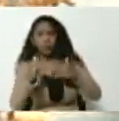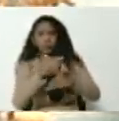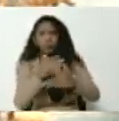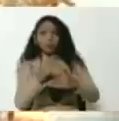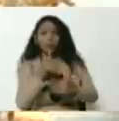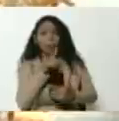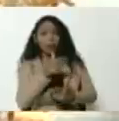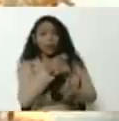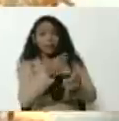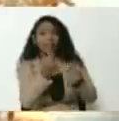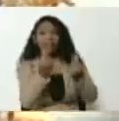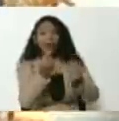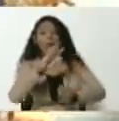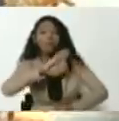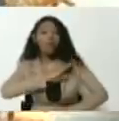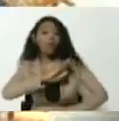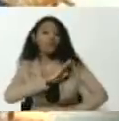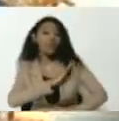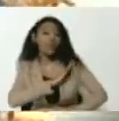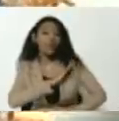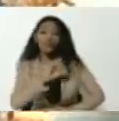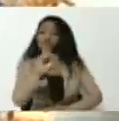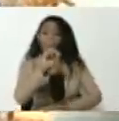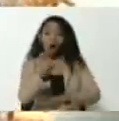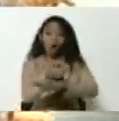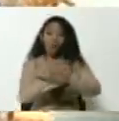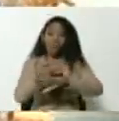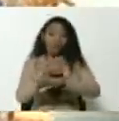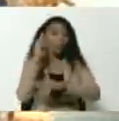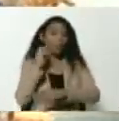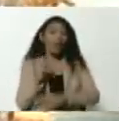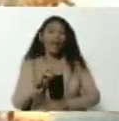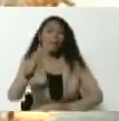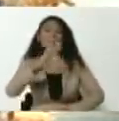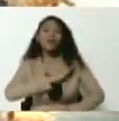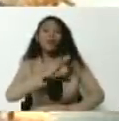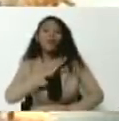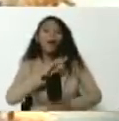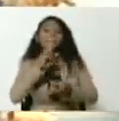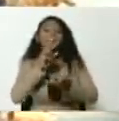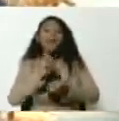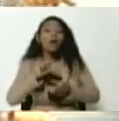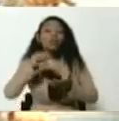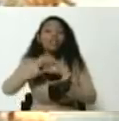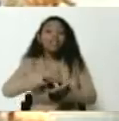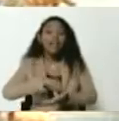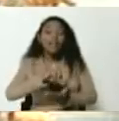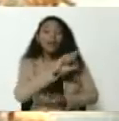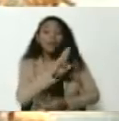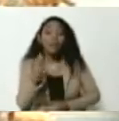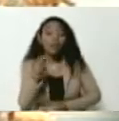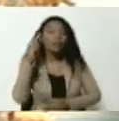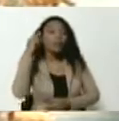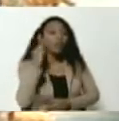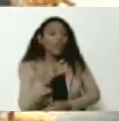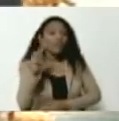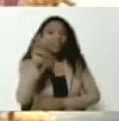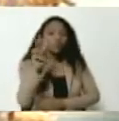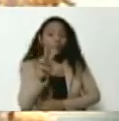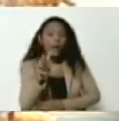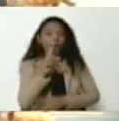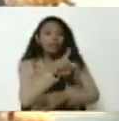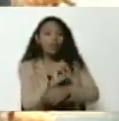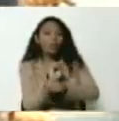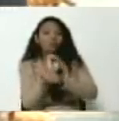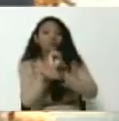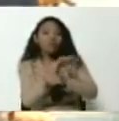porque ese es el dinero que le pertenece ni siquiera al gobierno bolivariano, al Banco Central de la República Bolivariana de Venezuela, lo